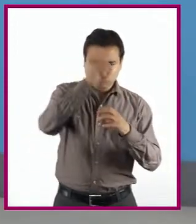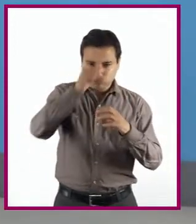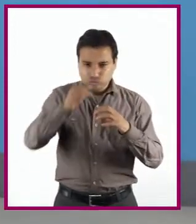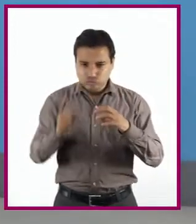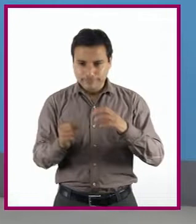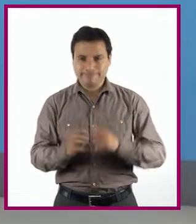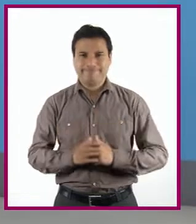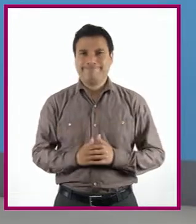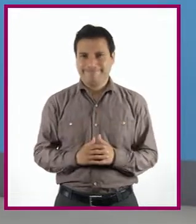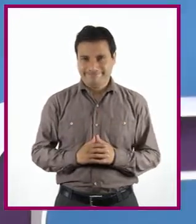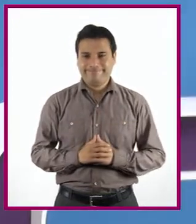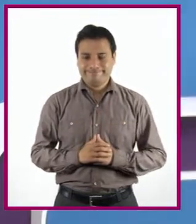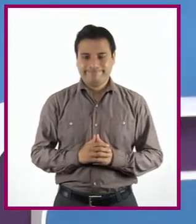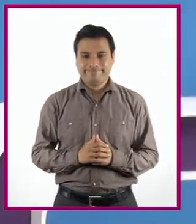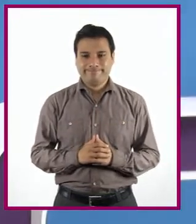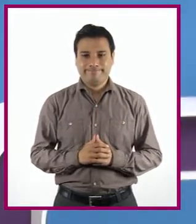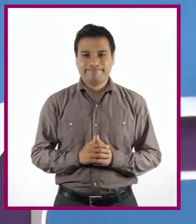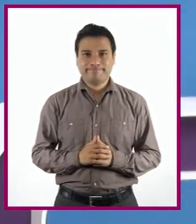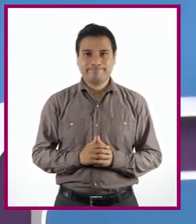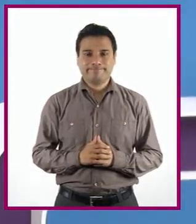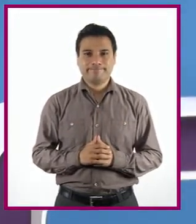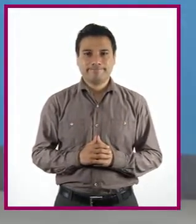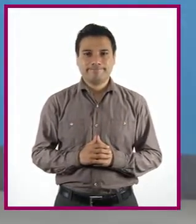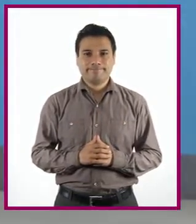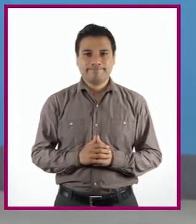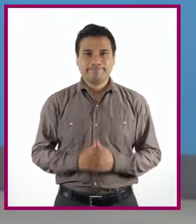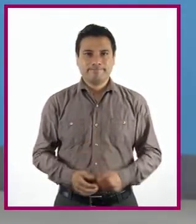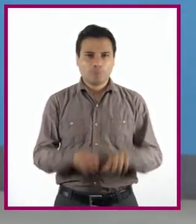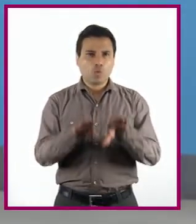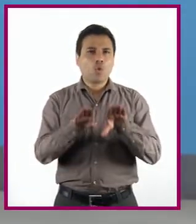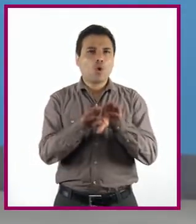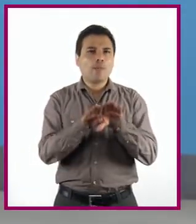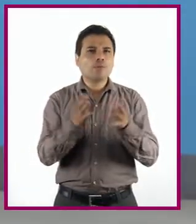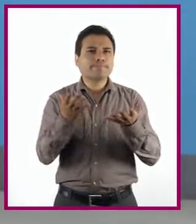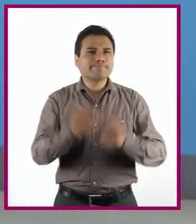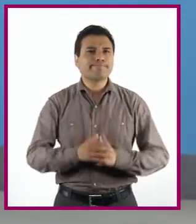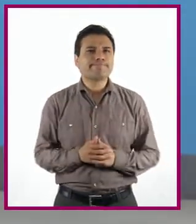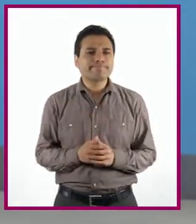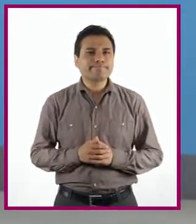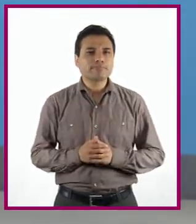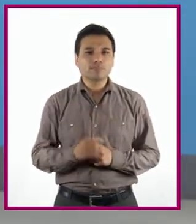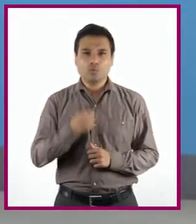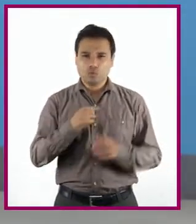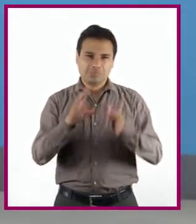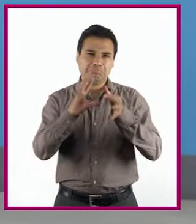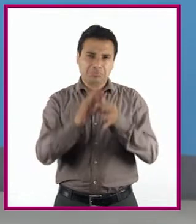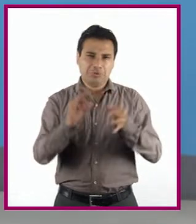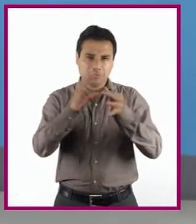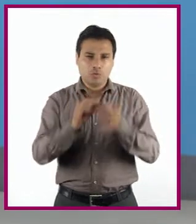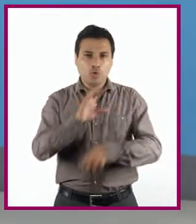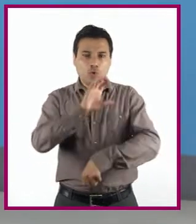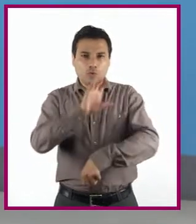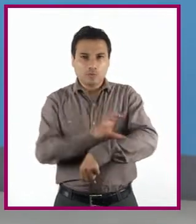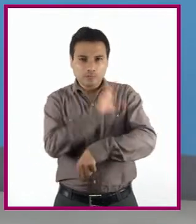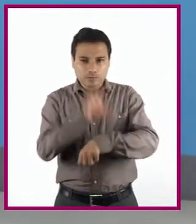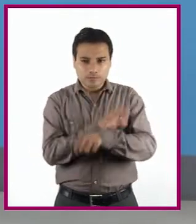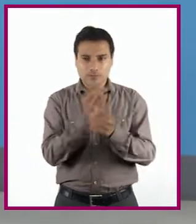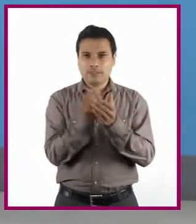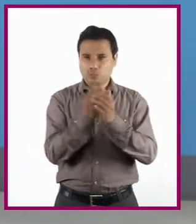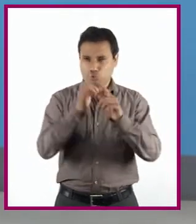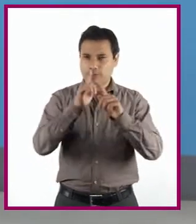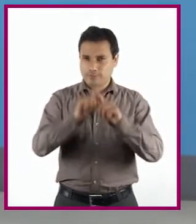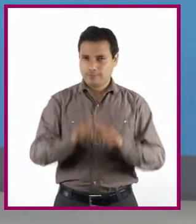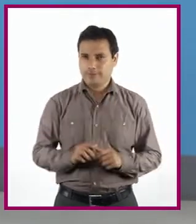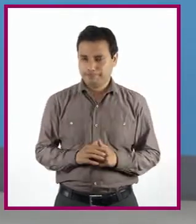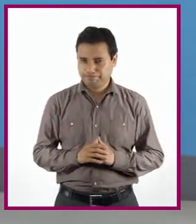la generación de energía. Para lograrlo, vamos a distinguir las diferentes fuentes de energía e identificar